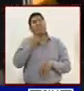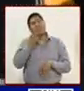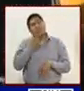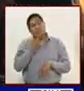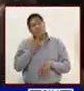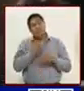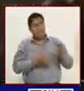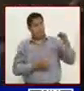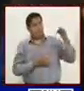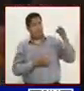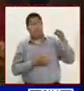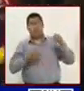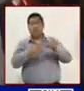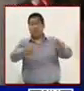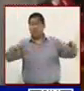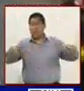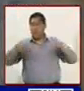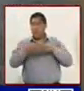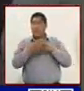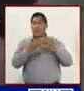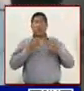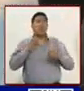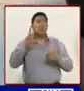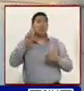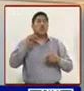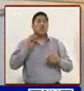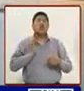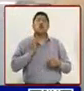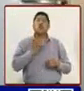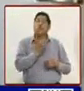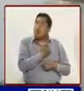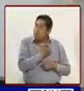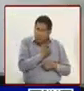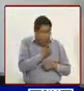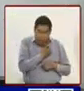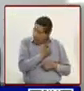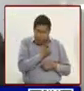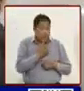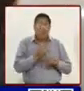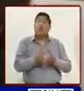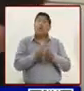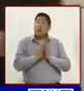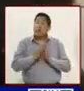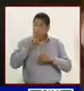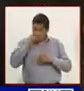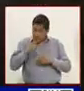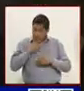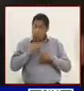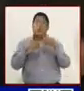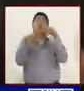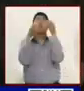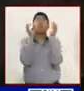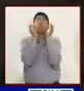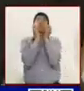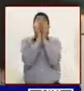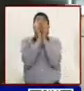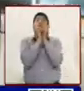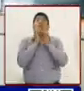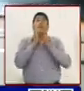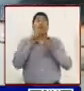del cierre es por los predios del colegio que no son nuestros. Entonces, lo que nosotros pedimos es la intervención del defensor del